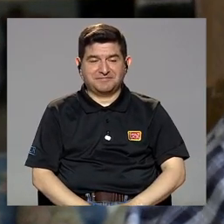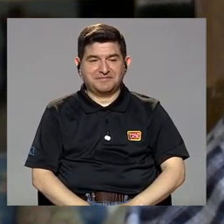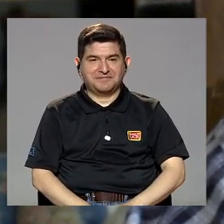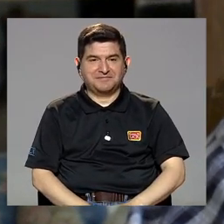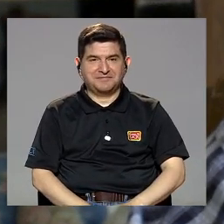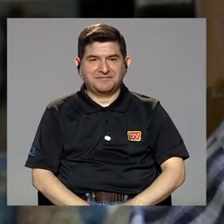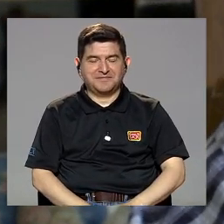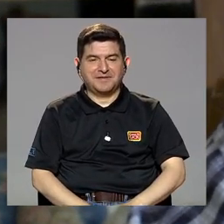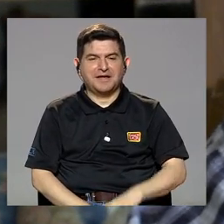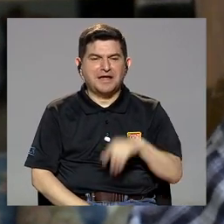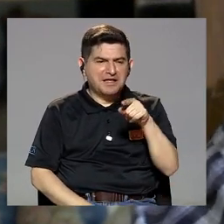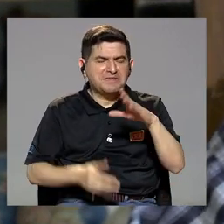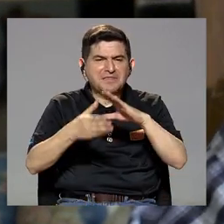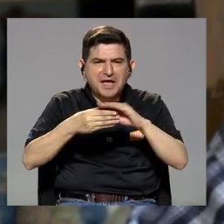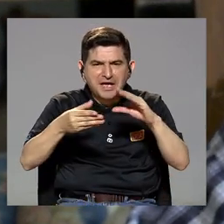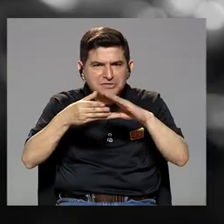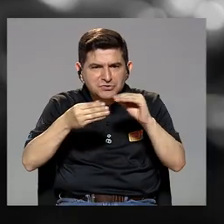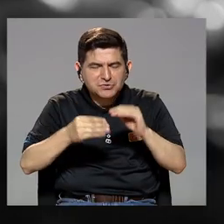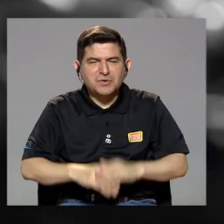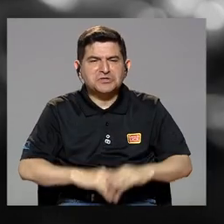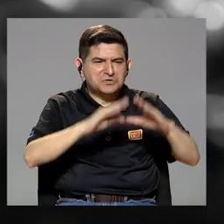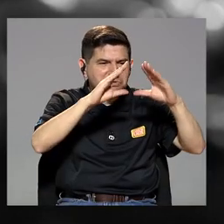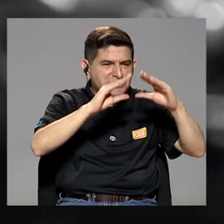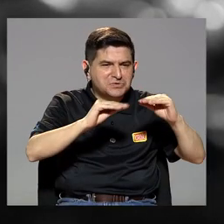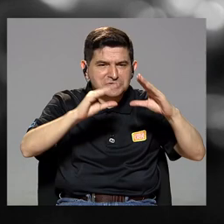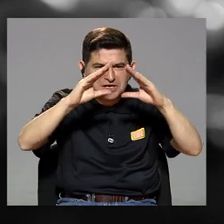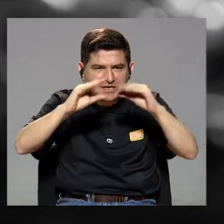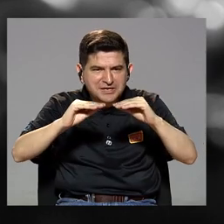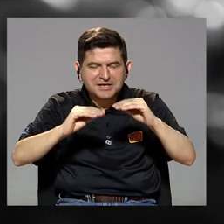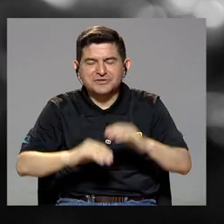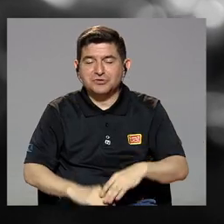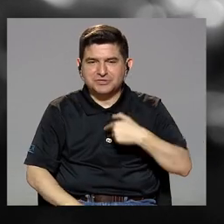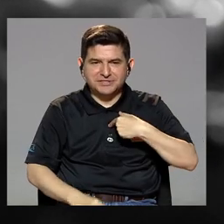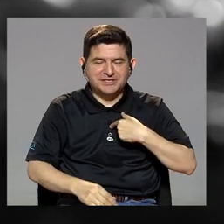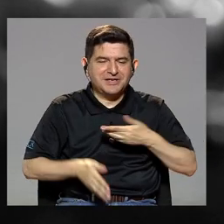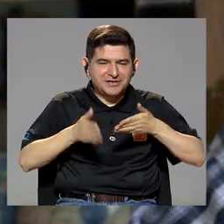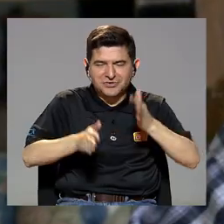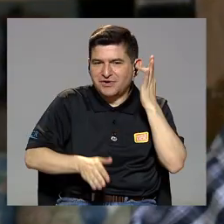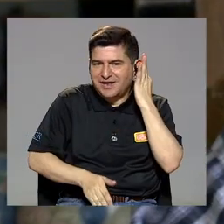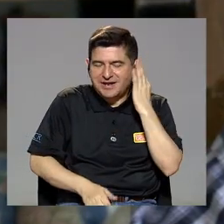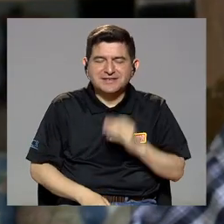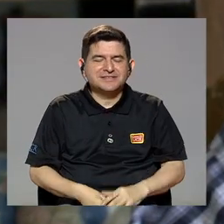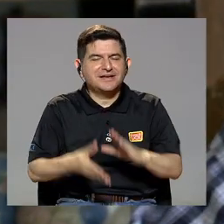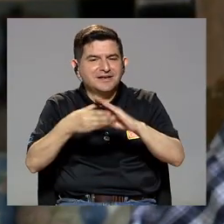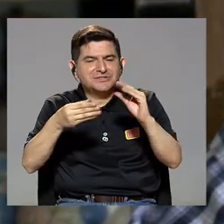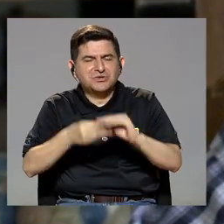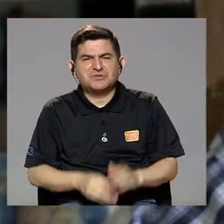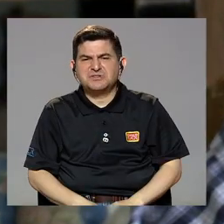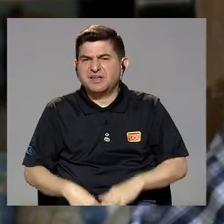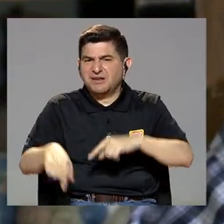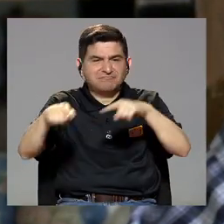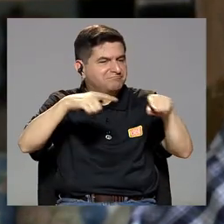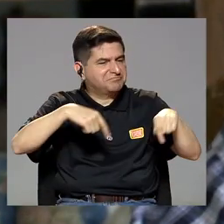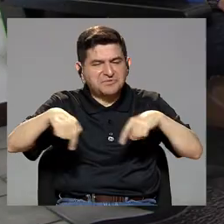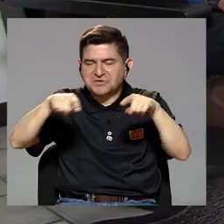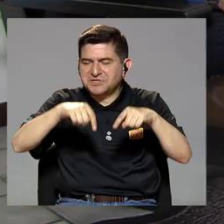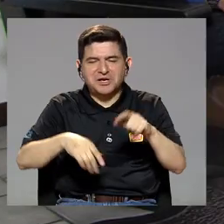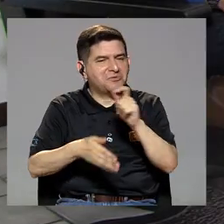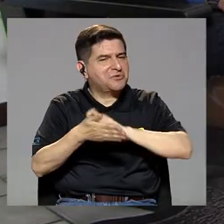no quedó ningún cuento de eso ni grabado ni ni escrito e